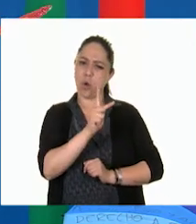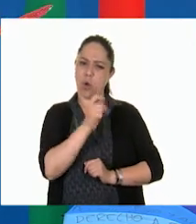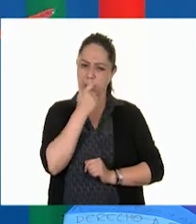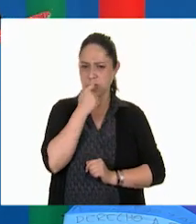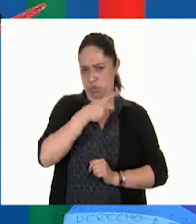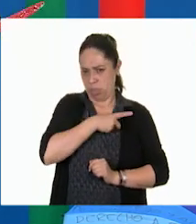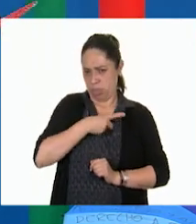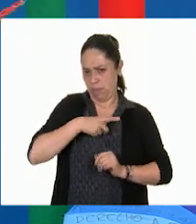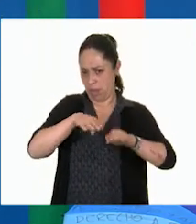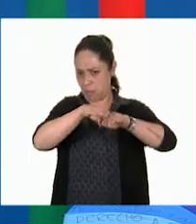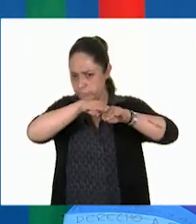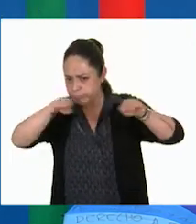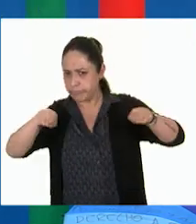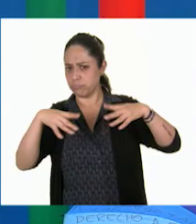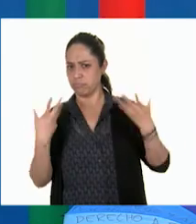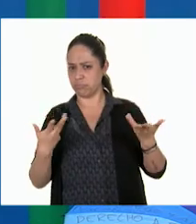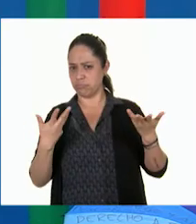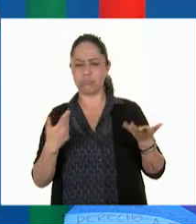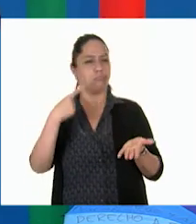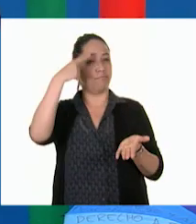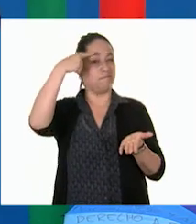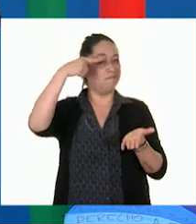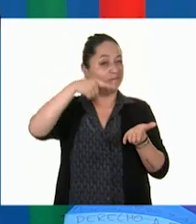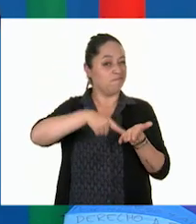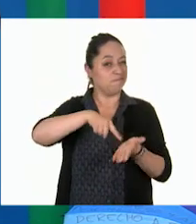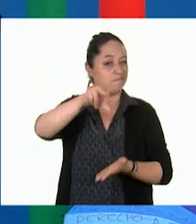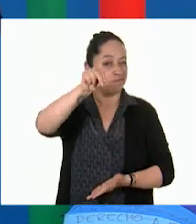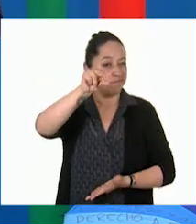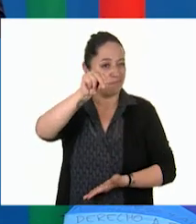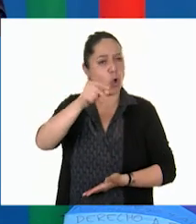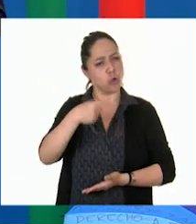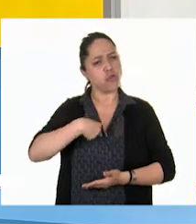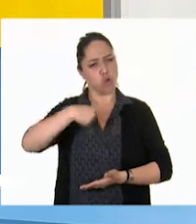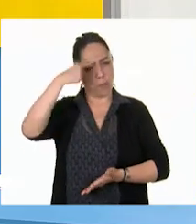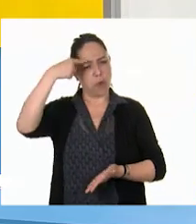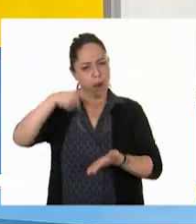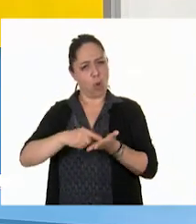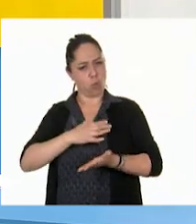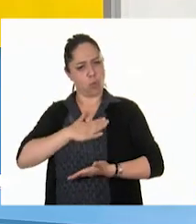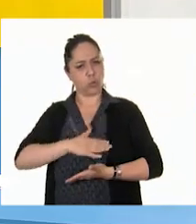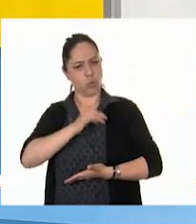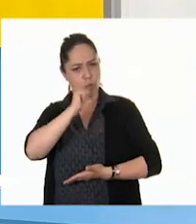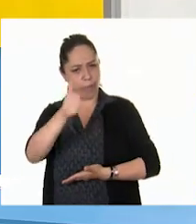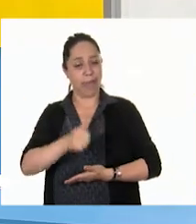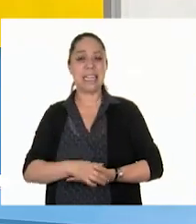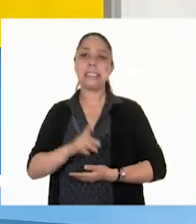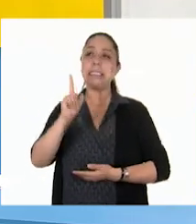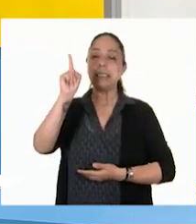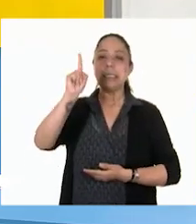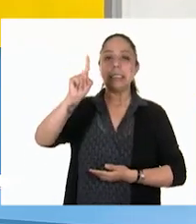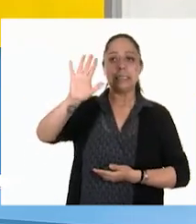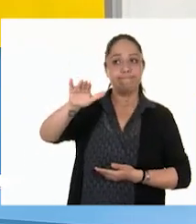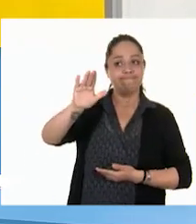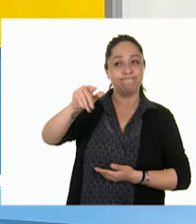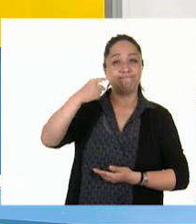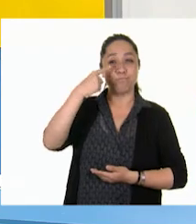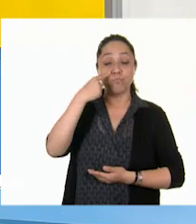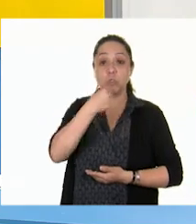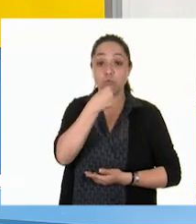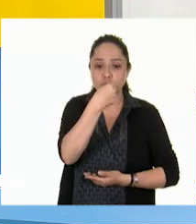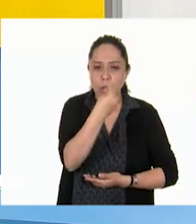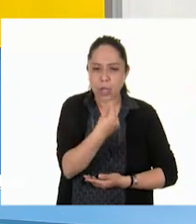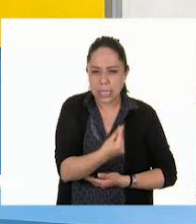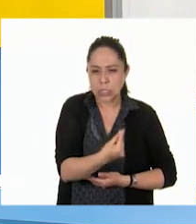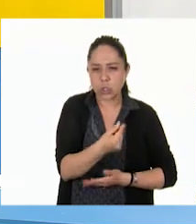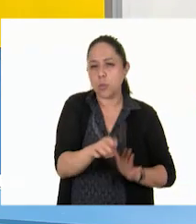parejo? No, yo creo que eso es injusto. Bueno, Juan Carlos, no por hacer cosas pequeñas,